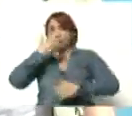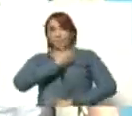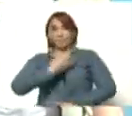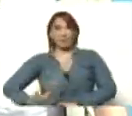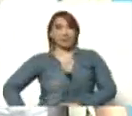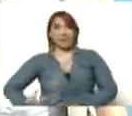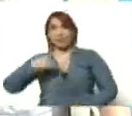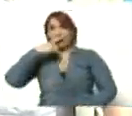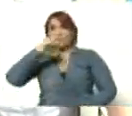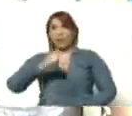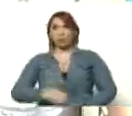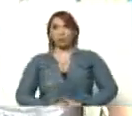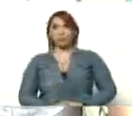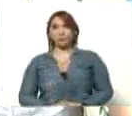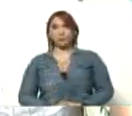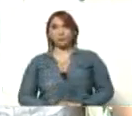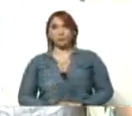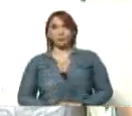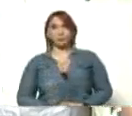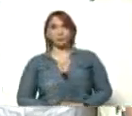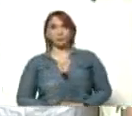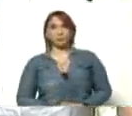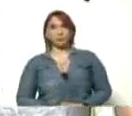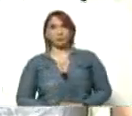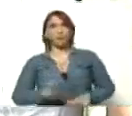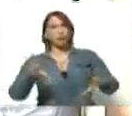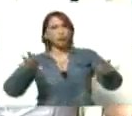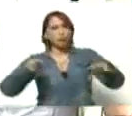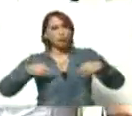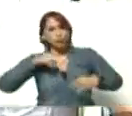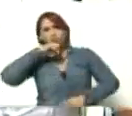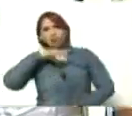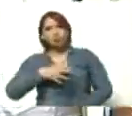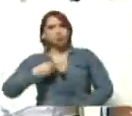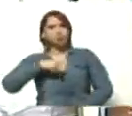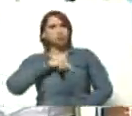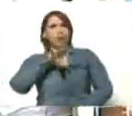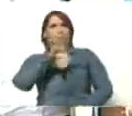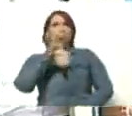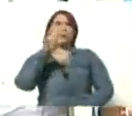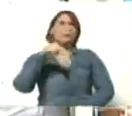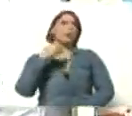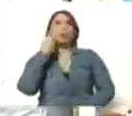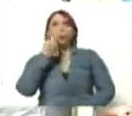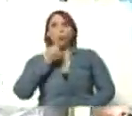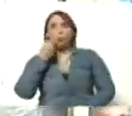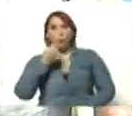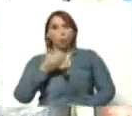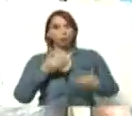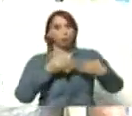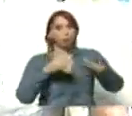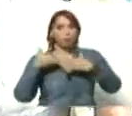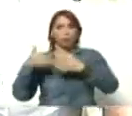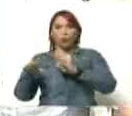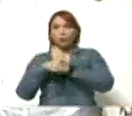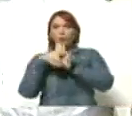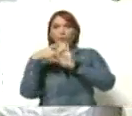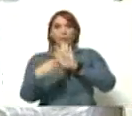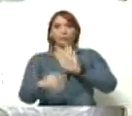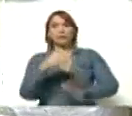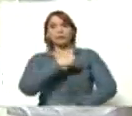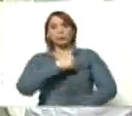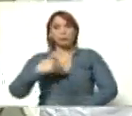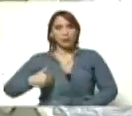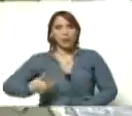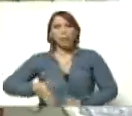Maduro, quienes, bueno, tomaron esa historia de nuestra patria, de nuestra juventud, y garantizaron su derecho. Yo quiero que